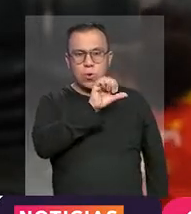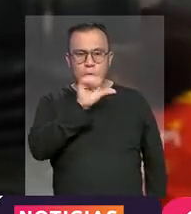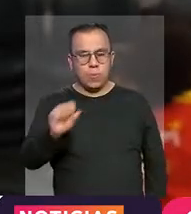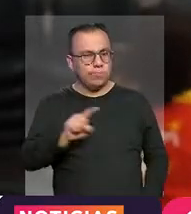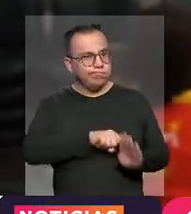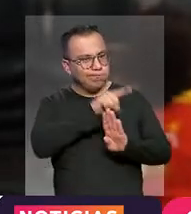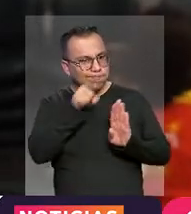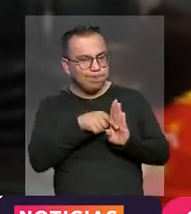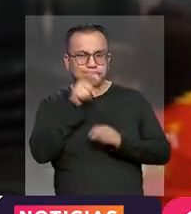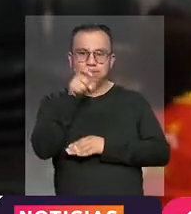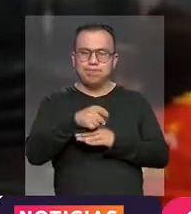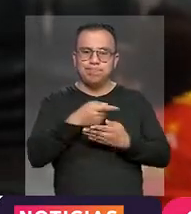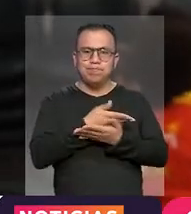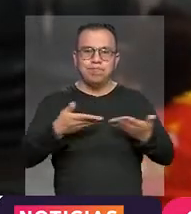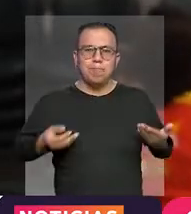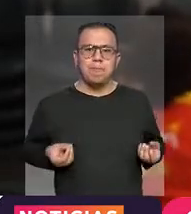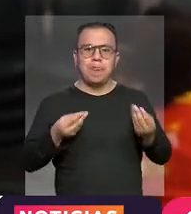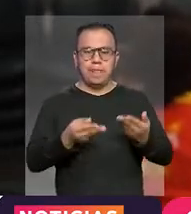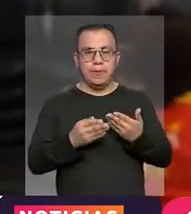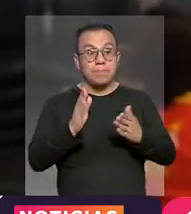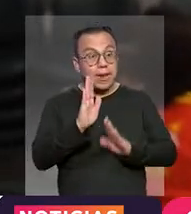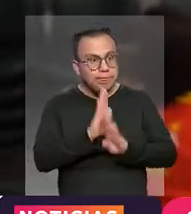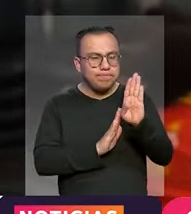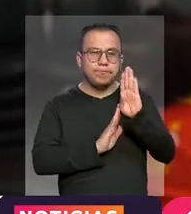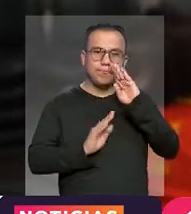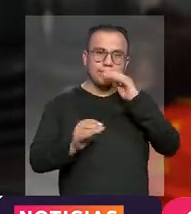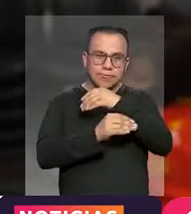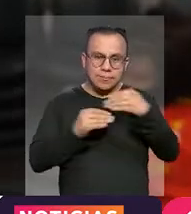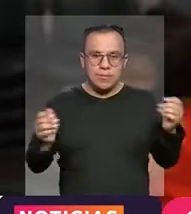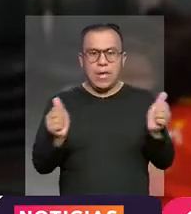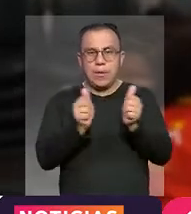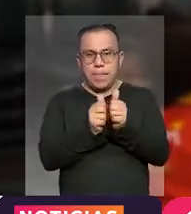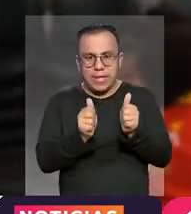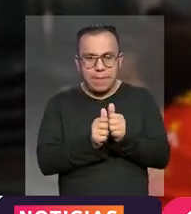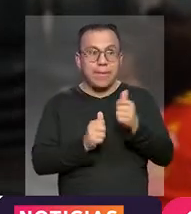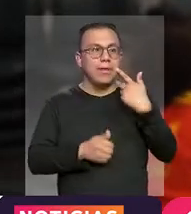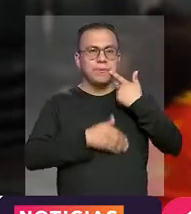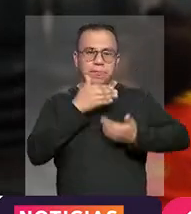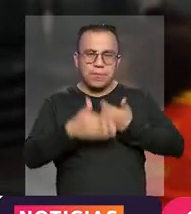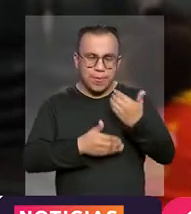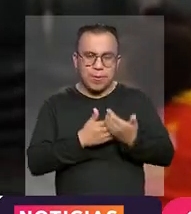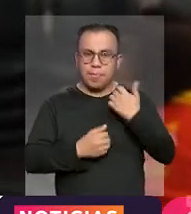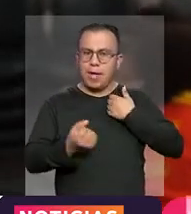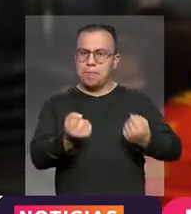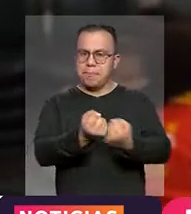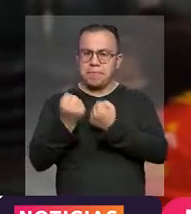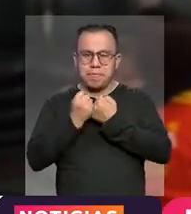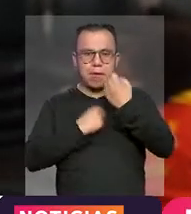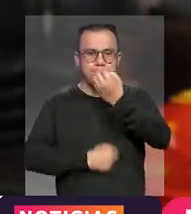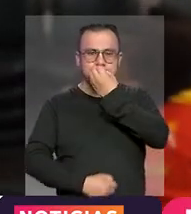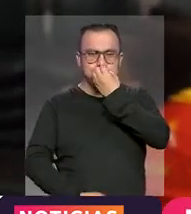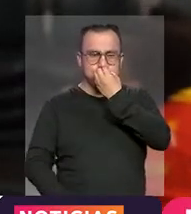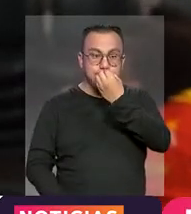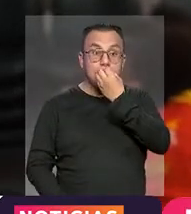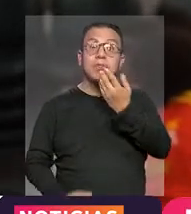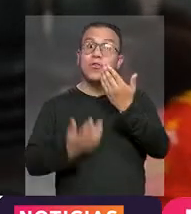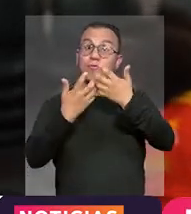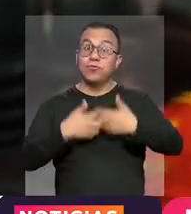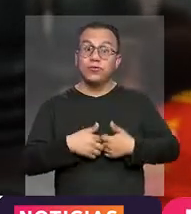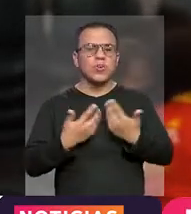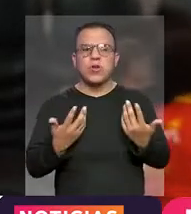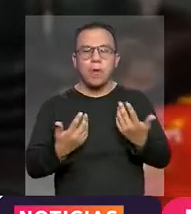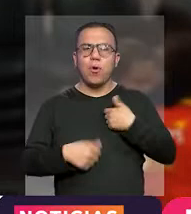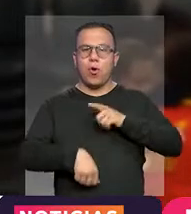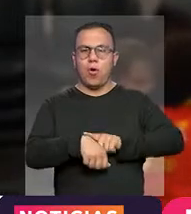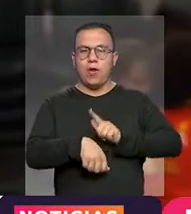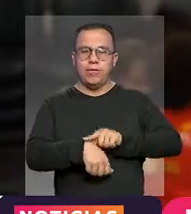todo lo necesario para su desarrollo infantil, o acompañamiento, desarrollo pedagógico, apoyo nutricional, y que funciona 24